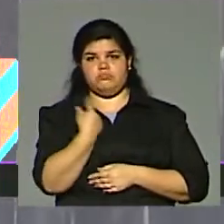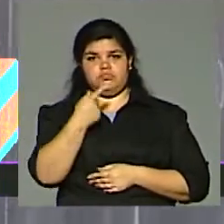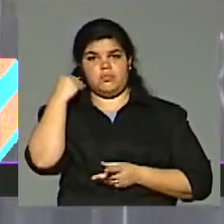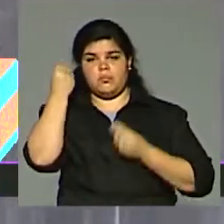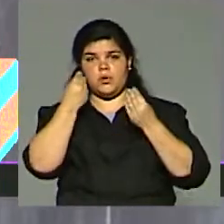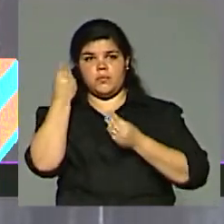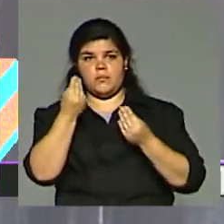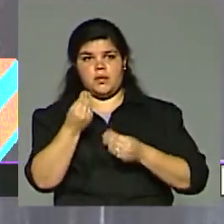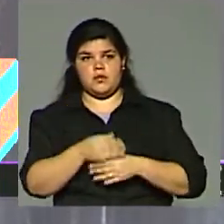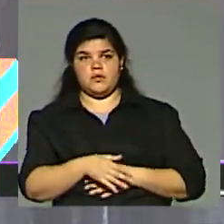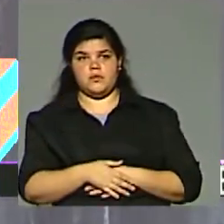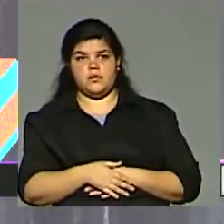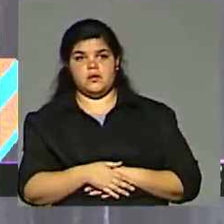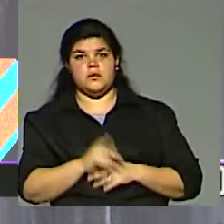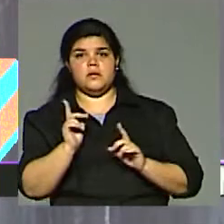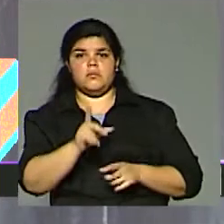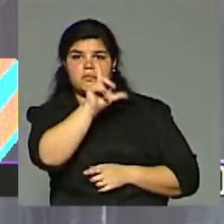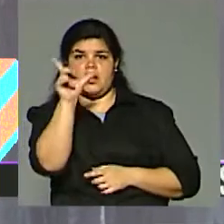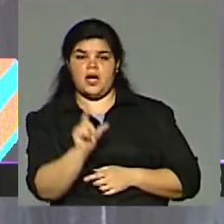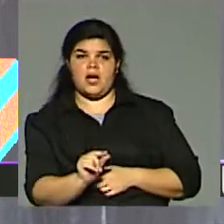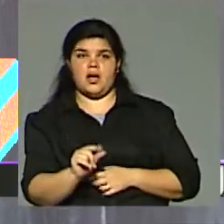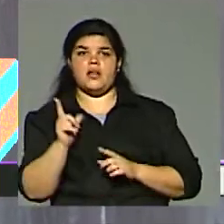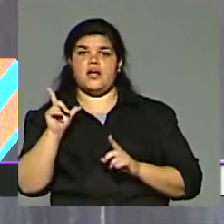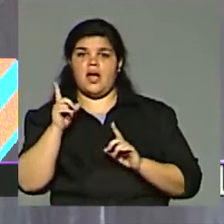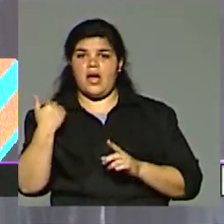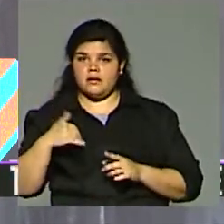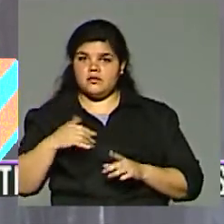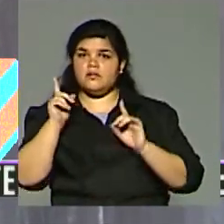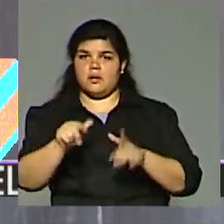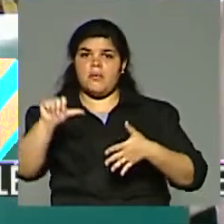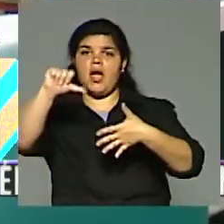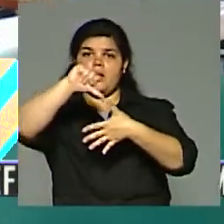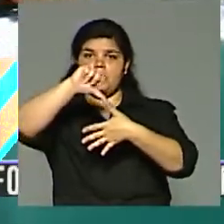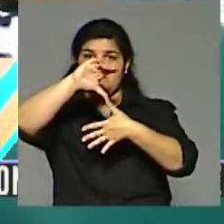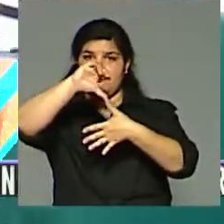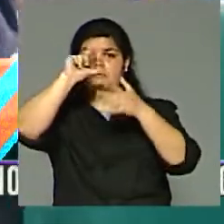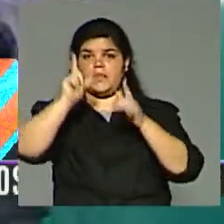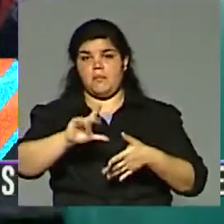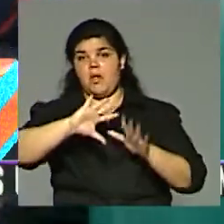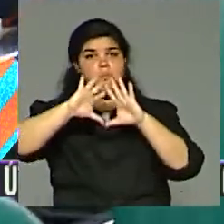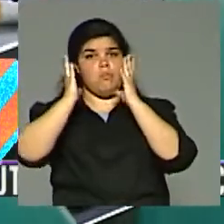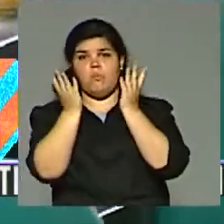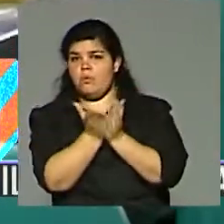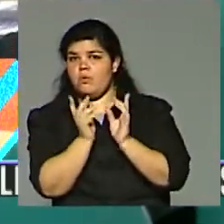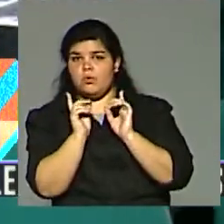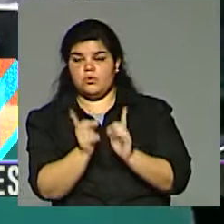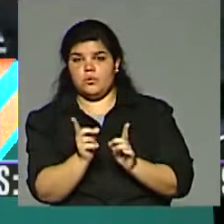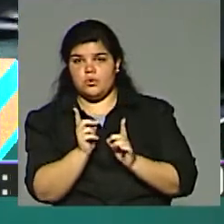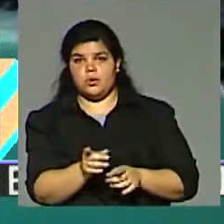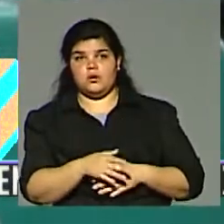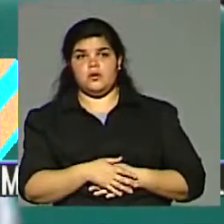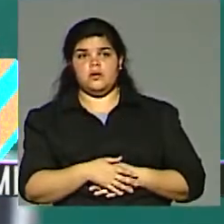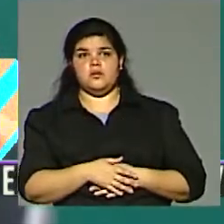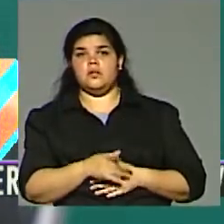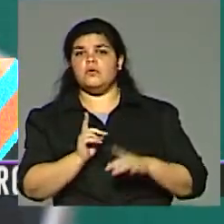es exclusiva por supuesto de Argentina, hablamos de América Latina y del mundo en general, en cuanto a la enseñanza de una